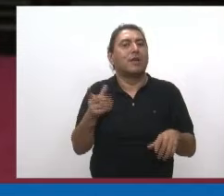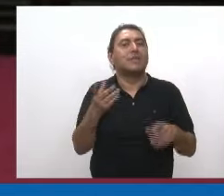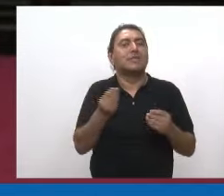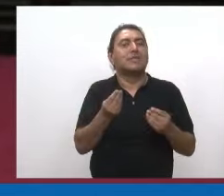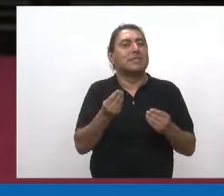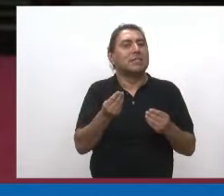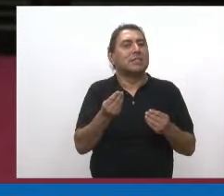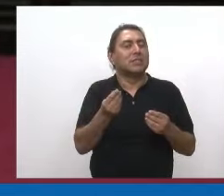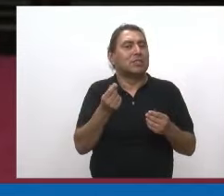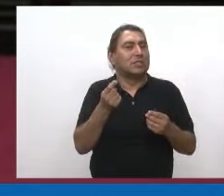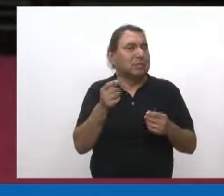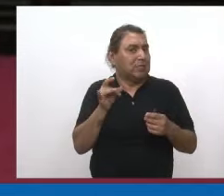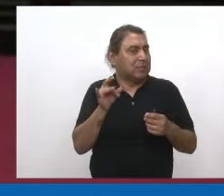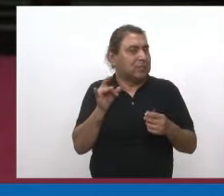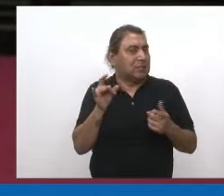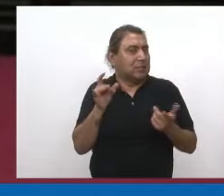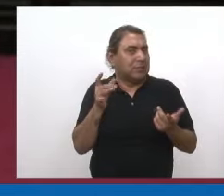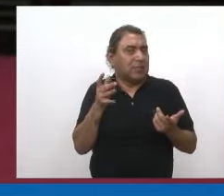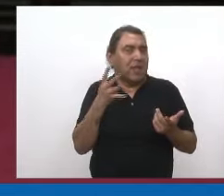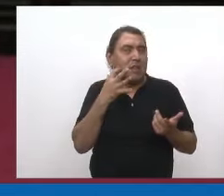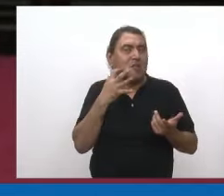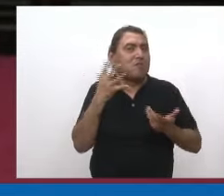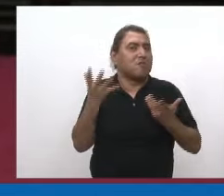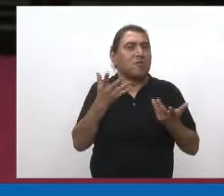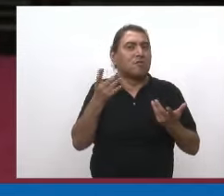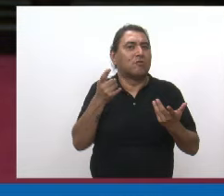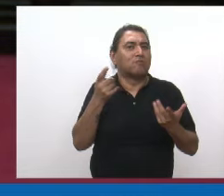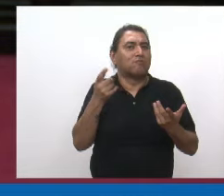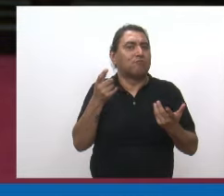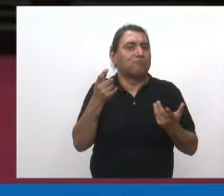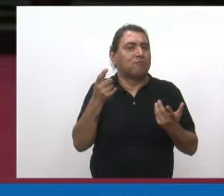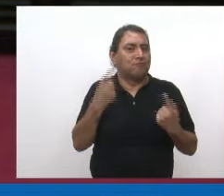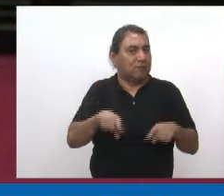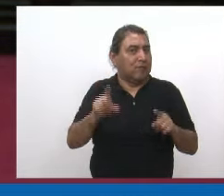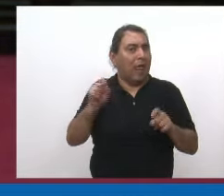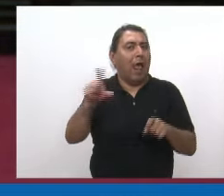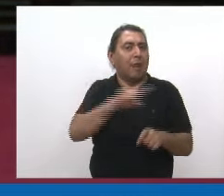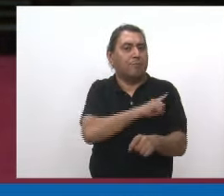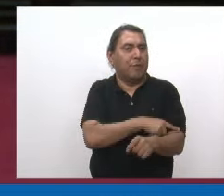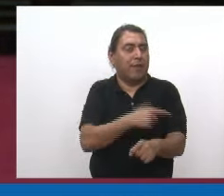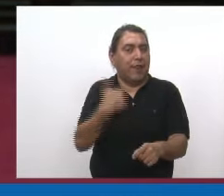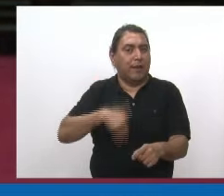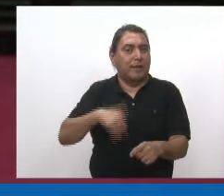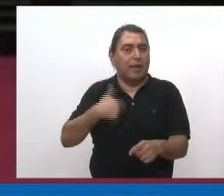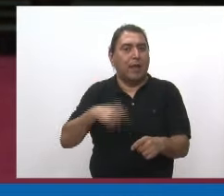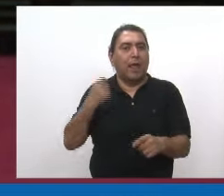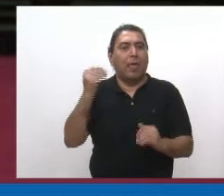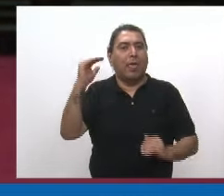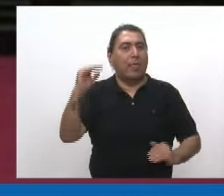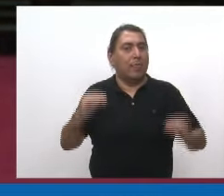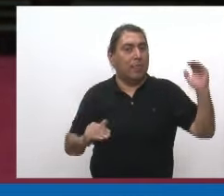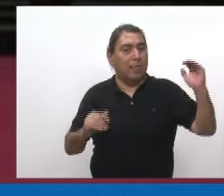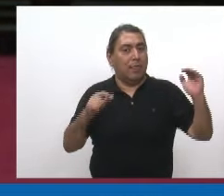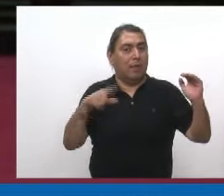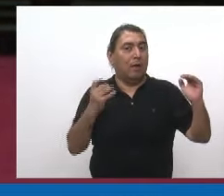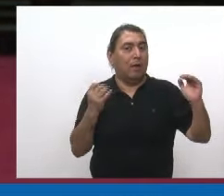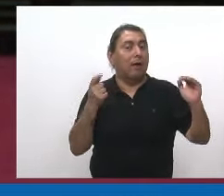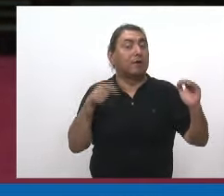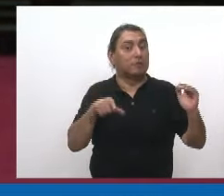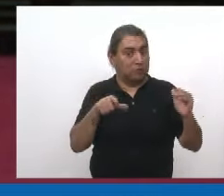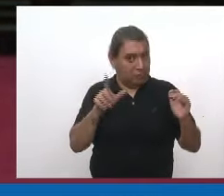inversamente proporcional al poder de la política. A más poder para los argentinos, menos para la política. Y eso también